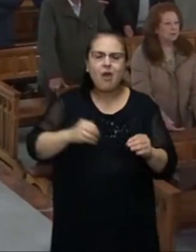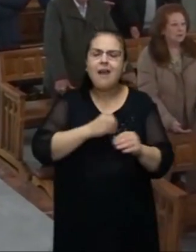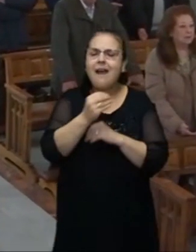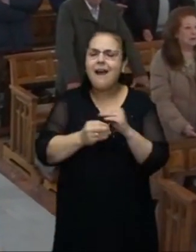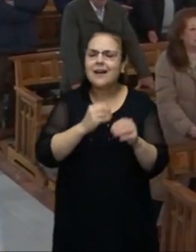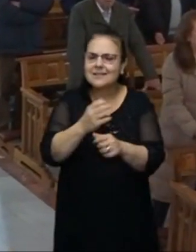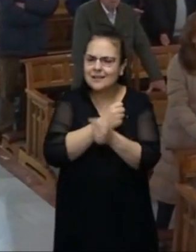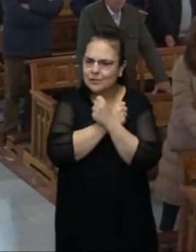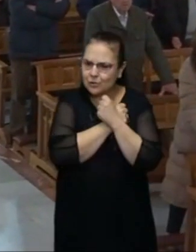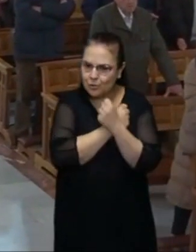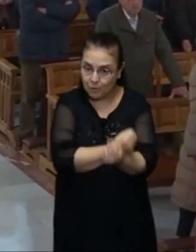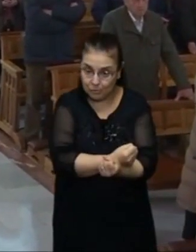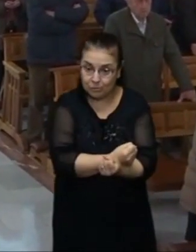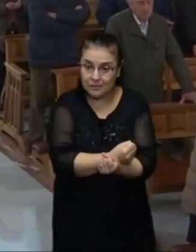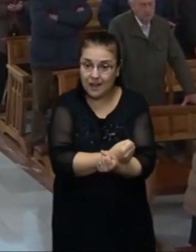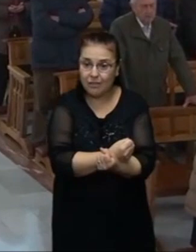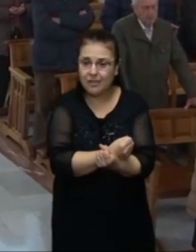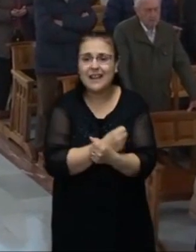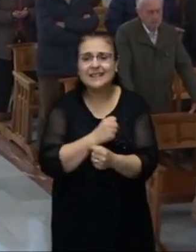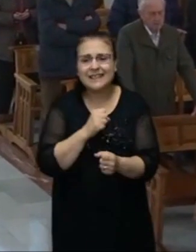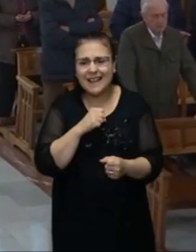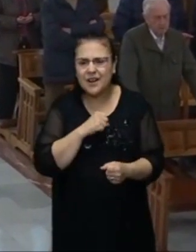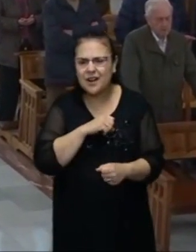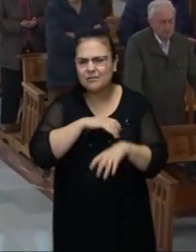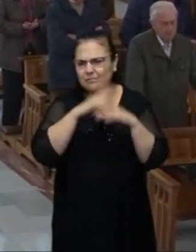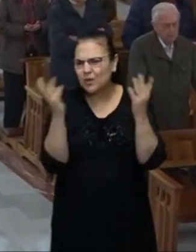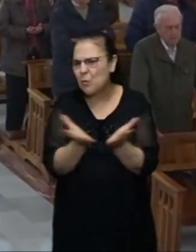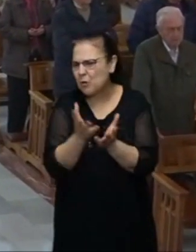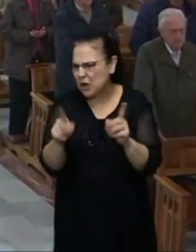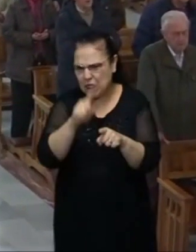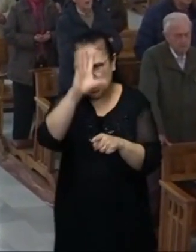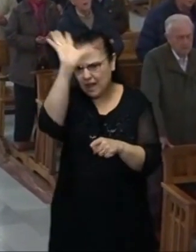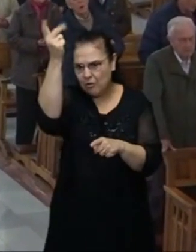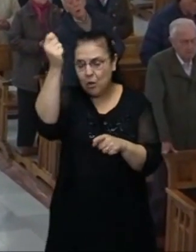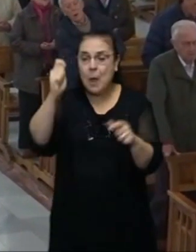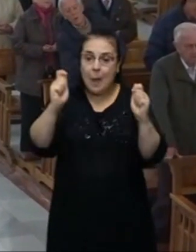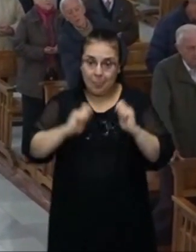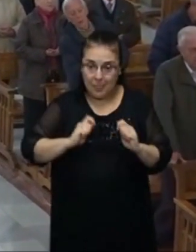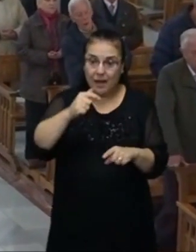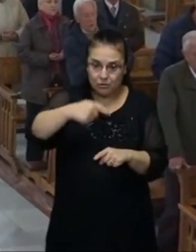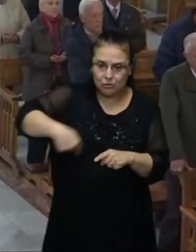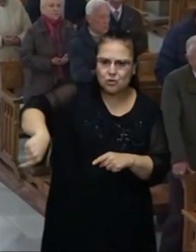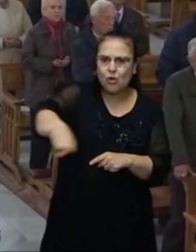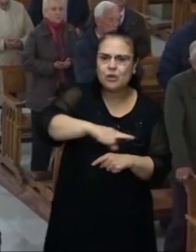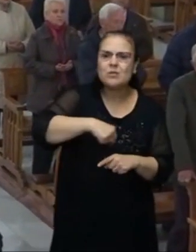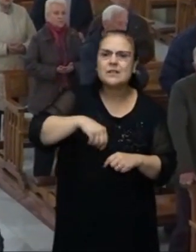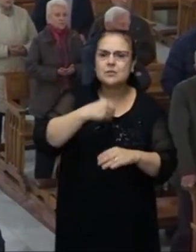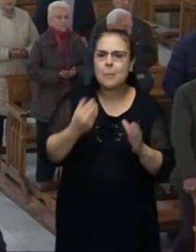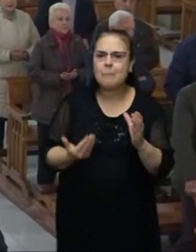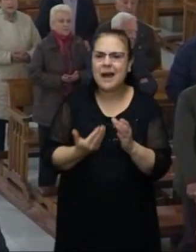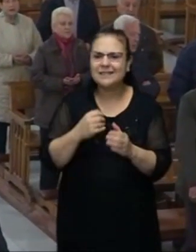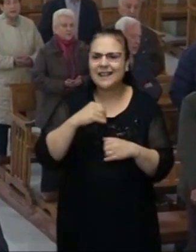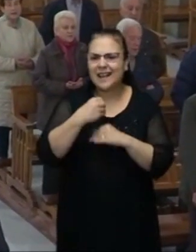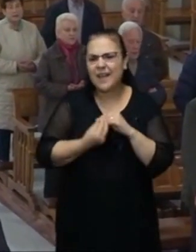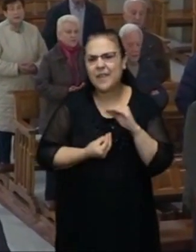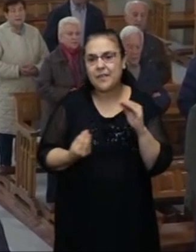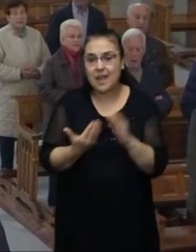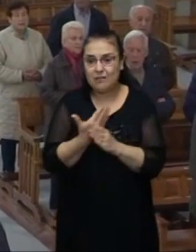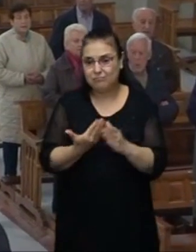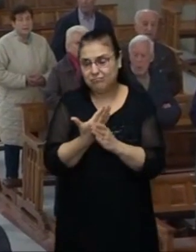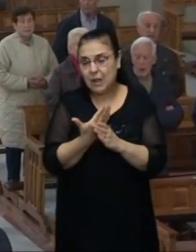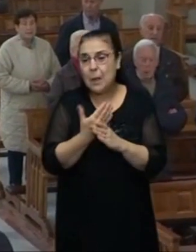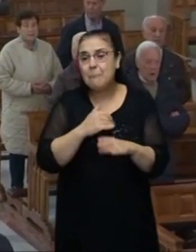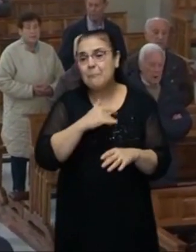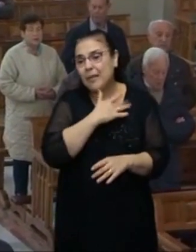reino. Hágase tu voluntad en la tierra como en el cielo. Danos hoy nuestro pan de cada